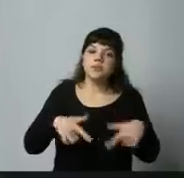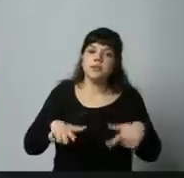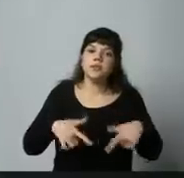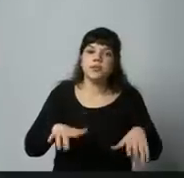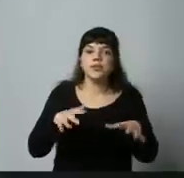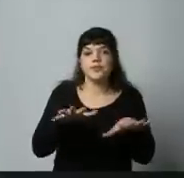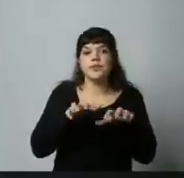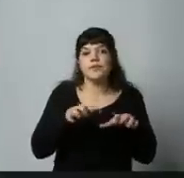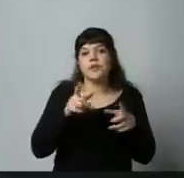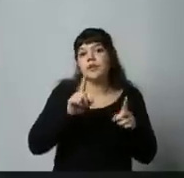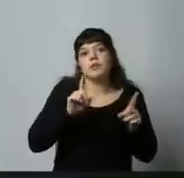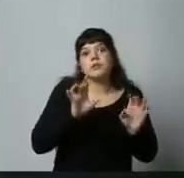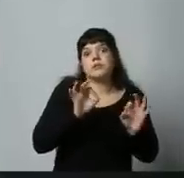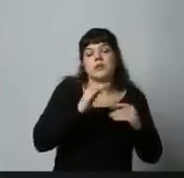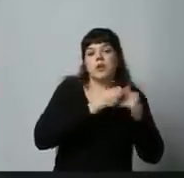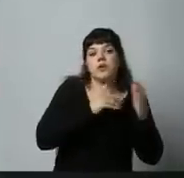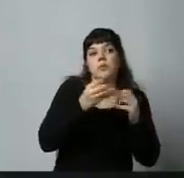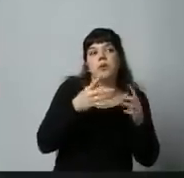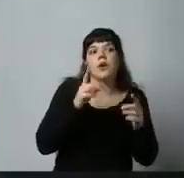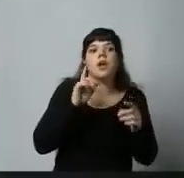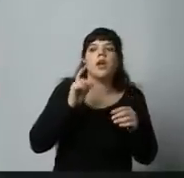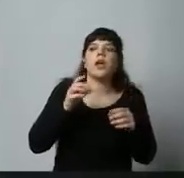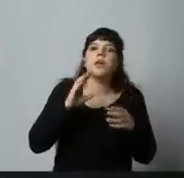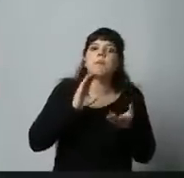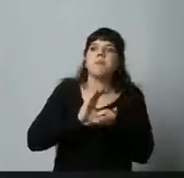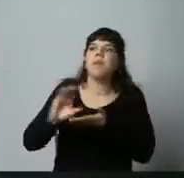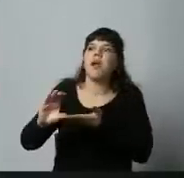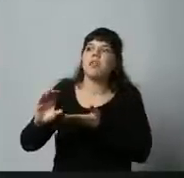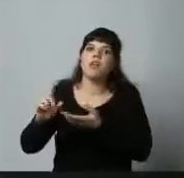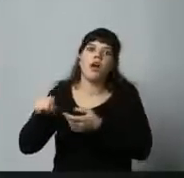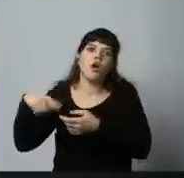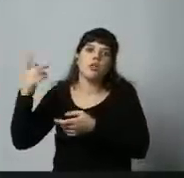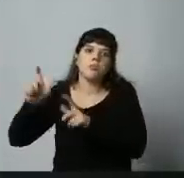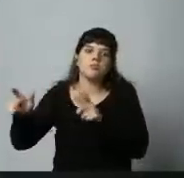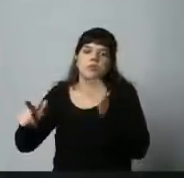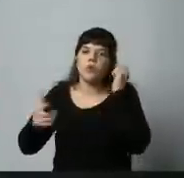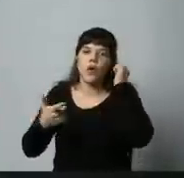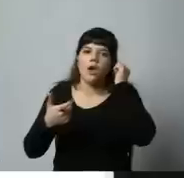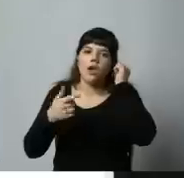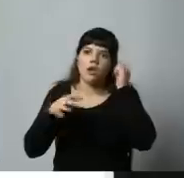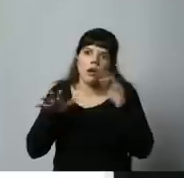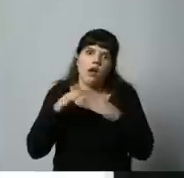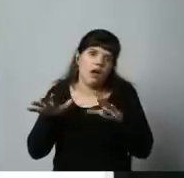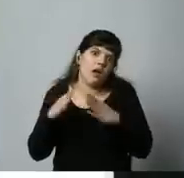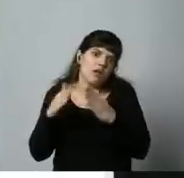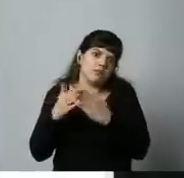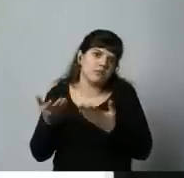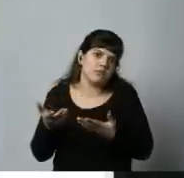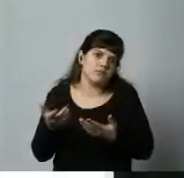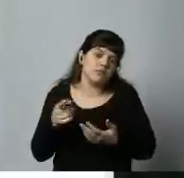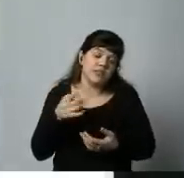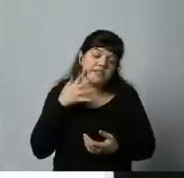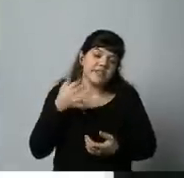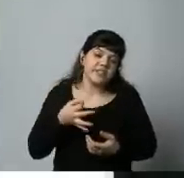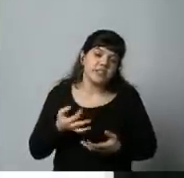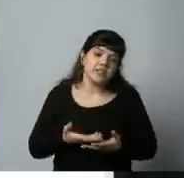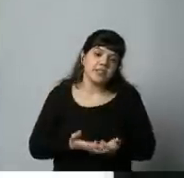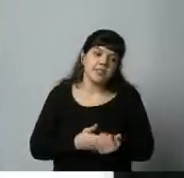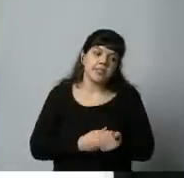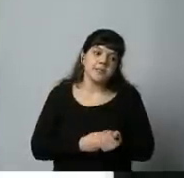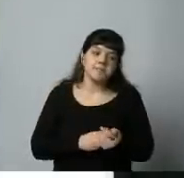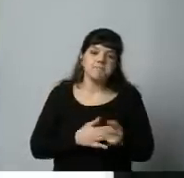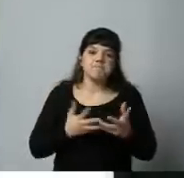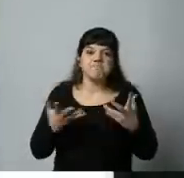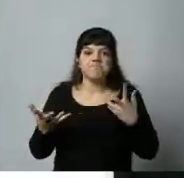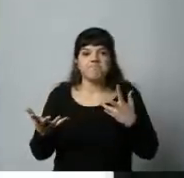iban a usar esa plata para para las personas que no tienen s eso La verdad es que este digo es